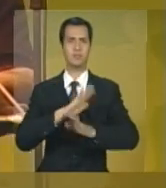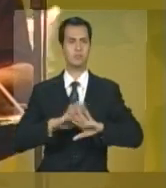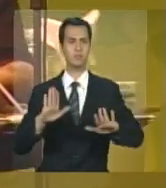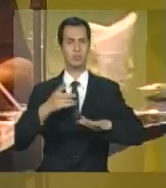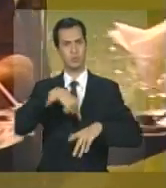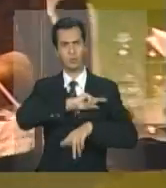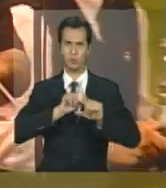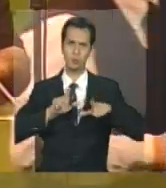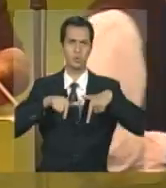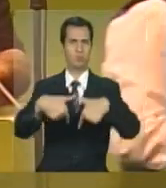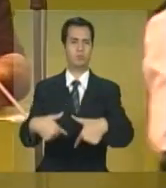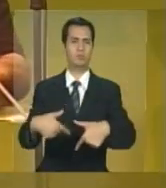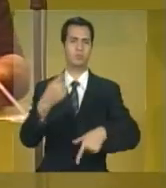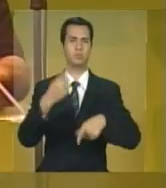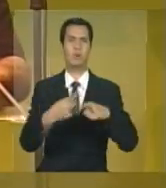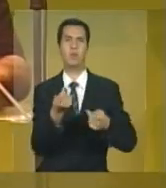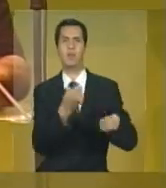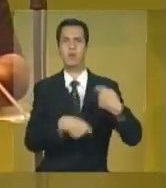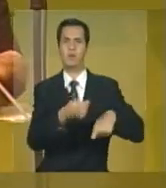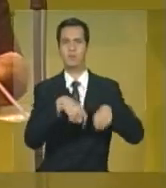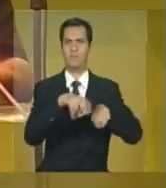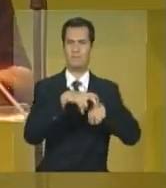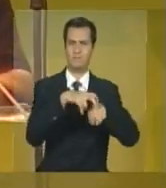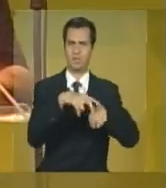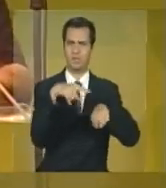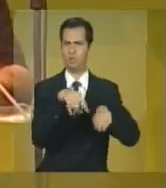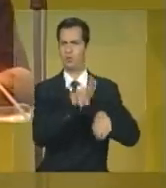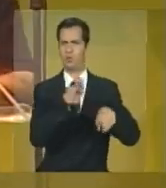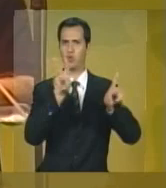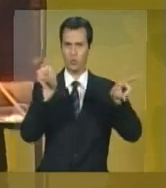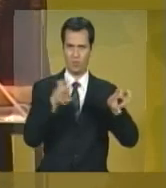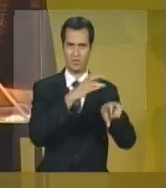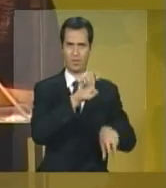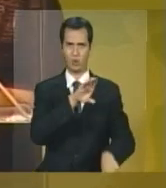esta mal llamada economía verde.